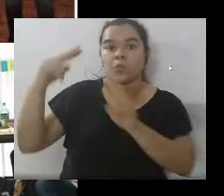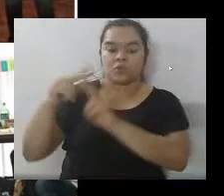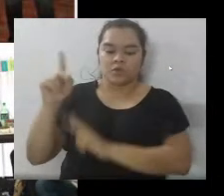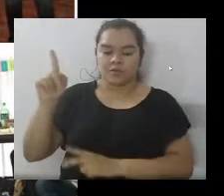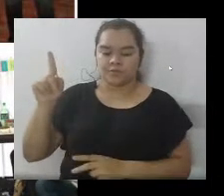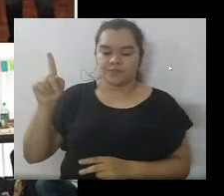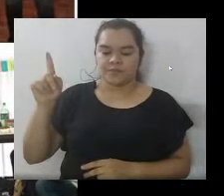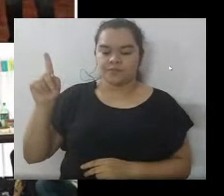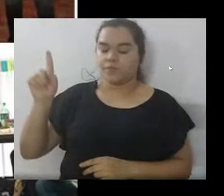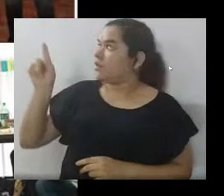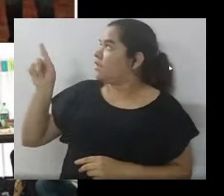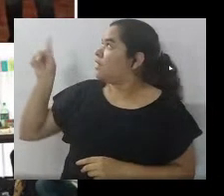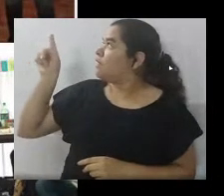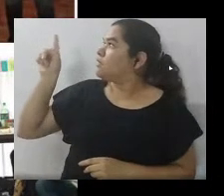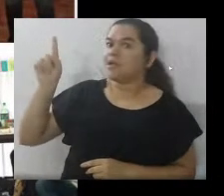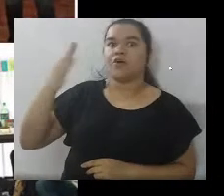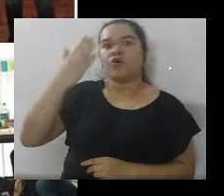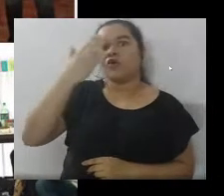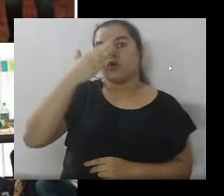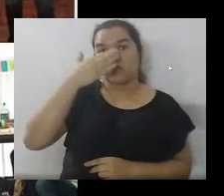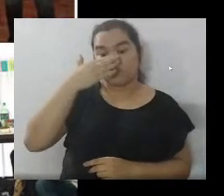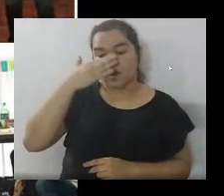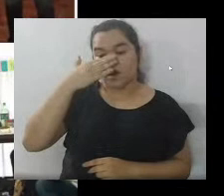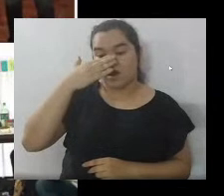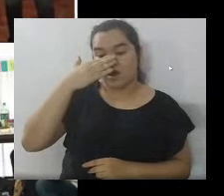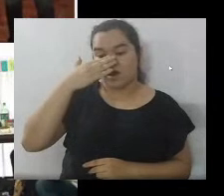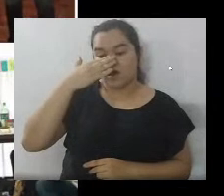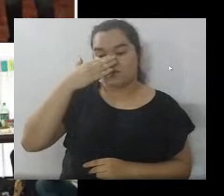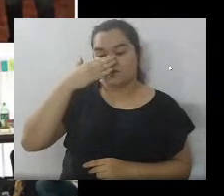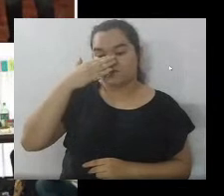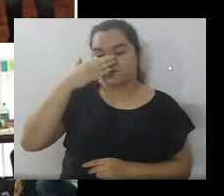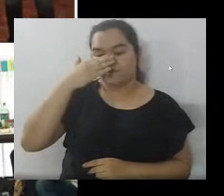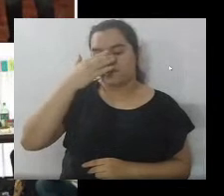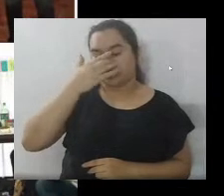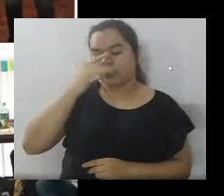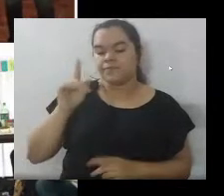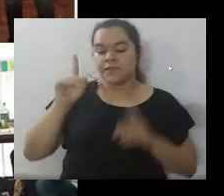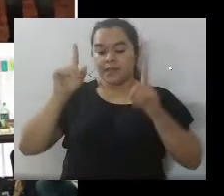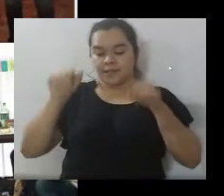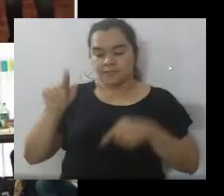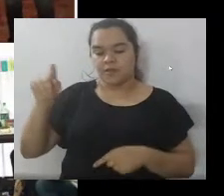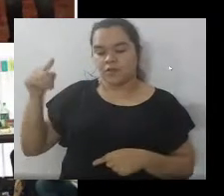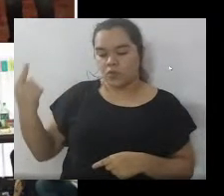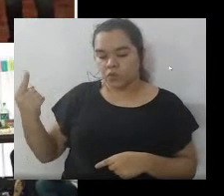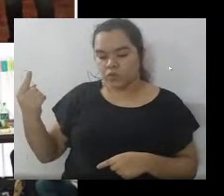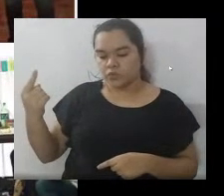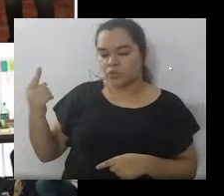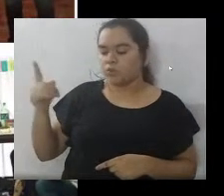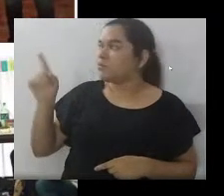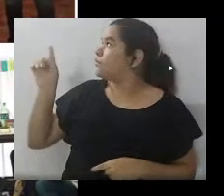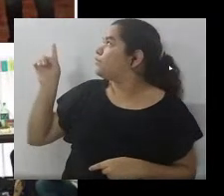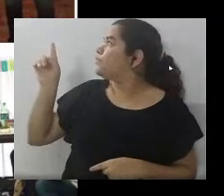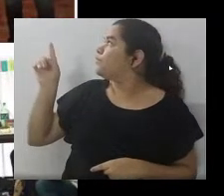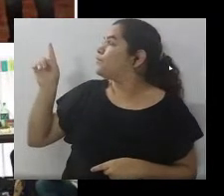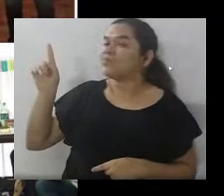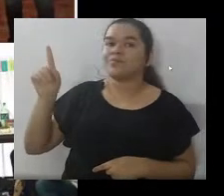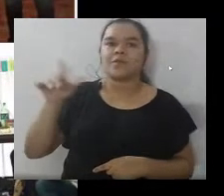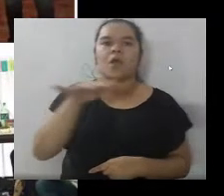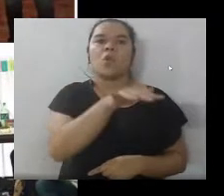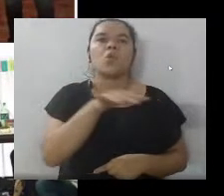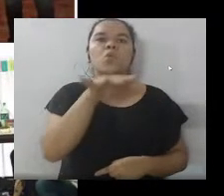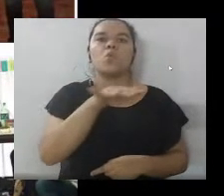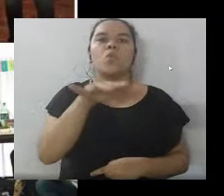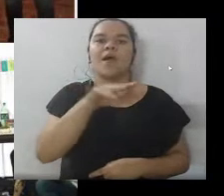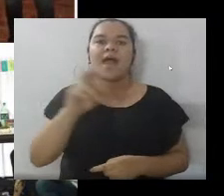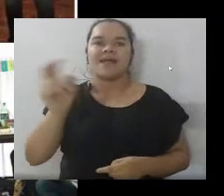acá estoy en un laboratorio en Córdoba. En otro momento estamos extrayendo la materia prima, ¿sí? En los serpentarios, que son